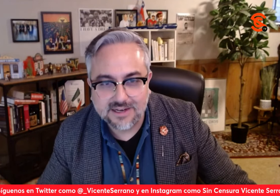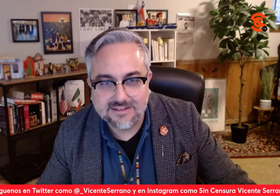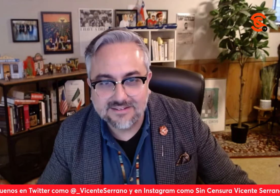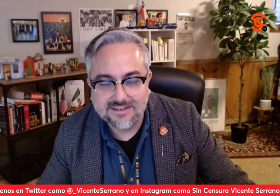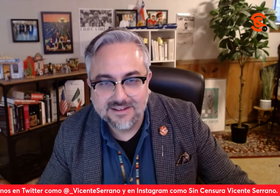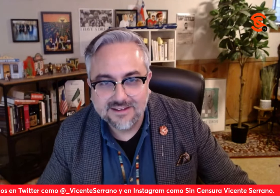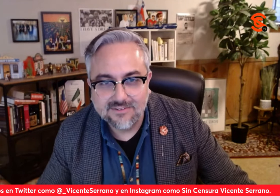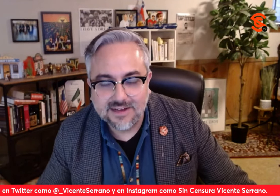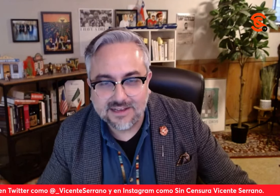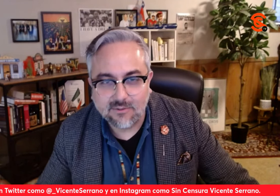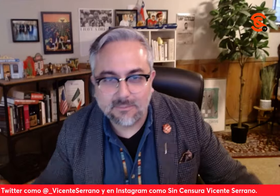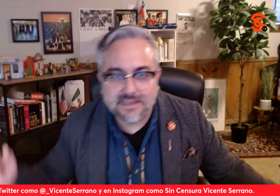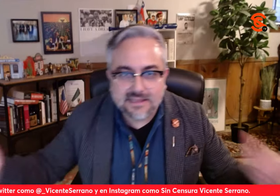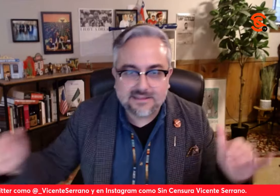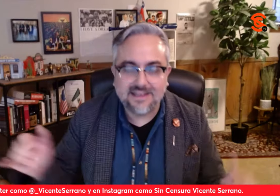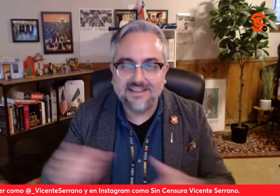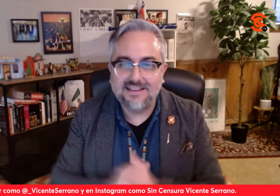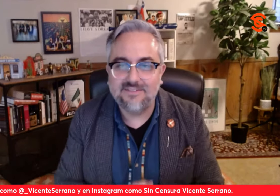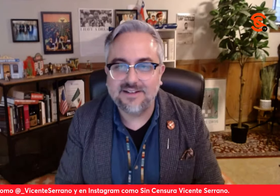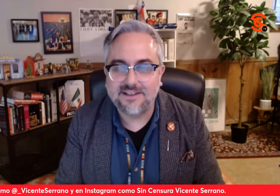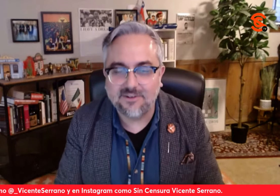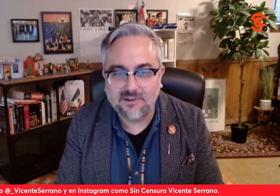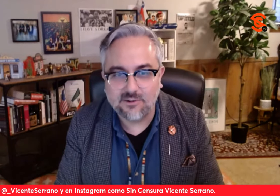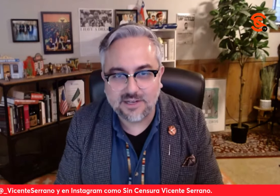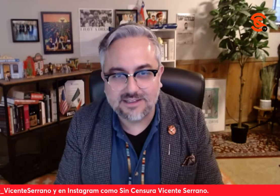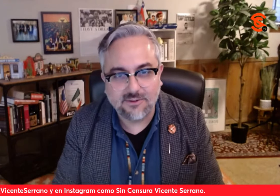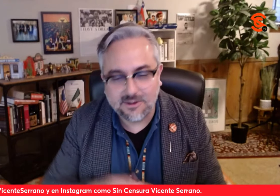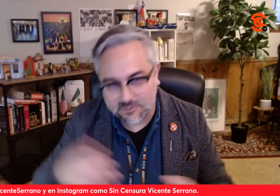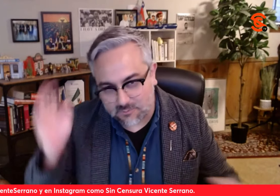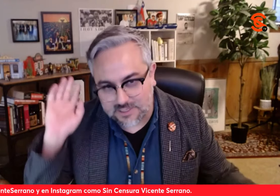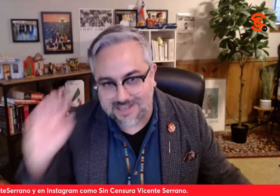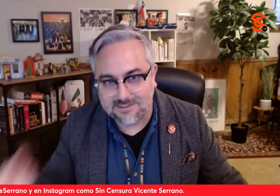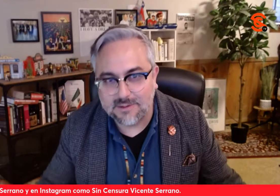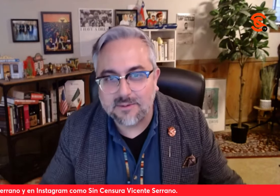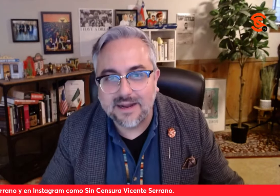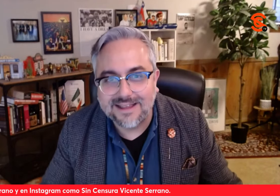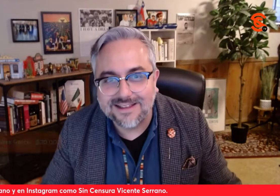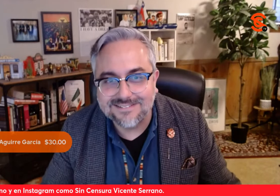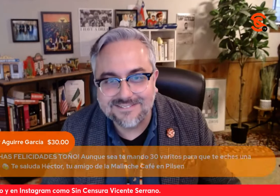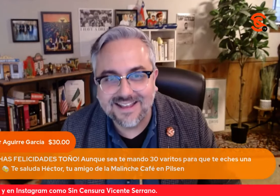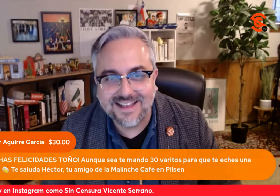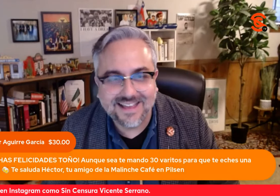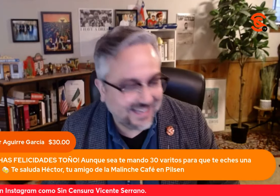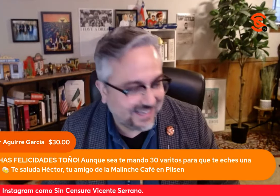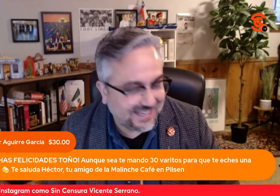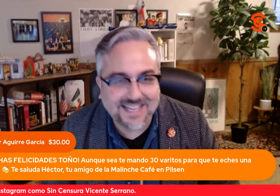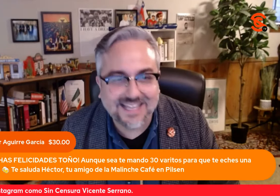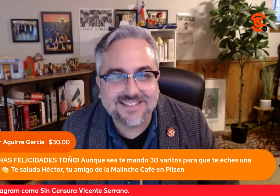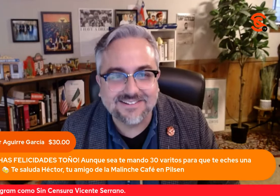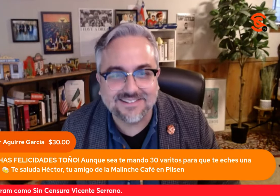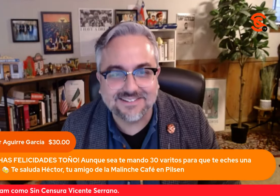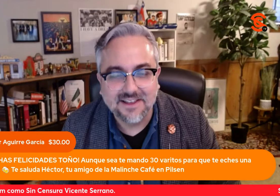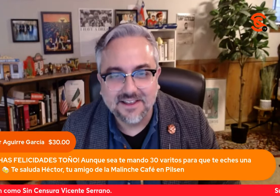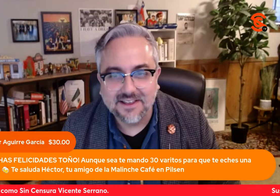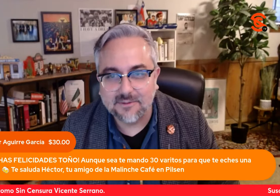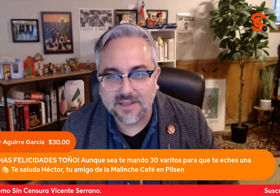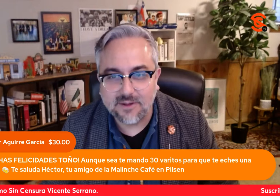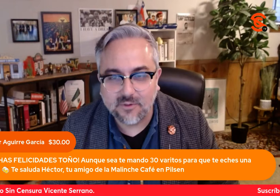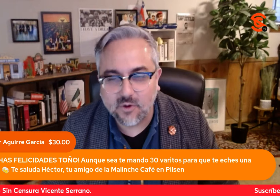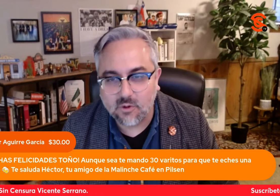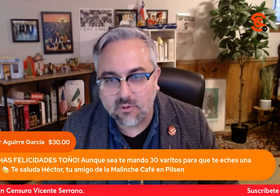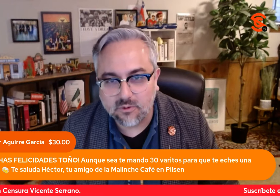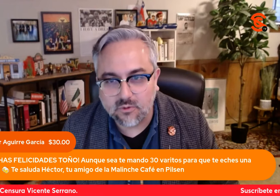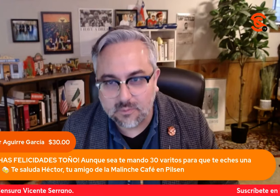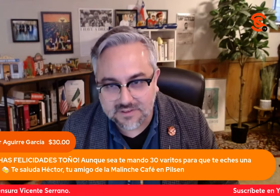echar unas buenas una caguamita ahí a ver queé con esos $30 Bueno pues alcanza para varias entonces